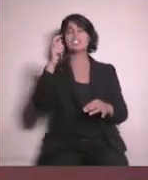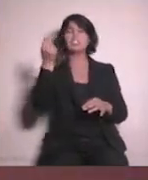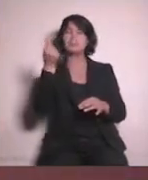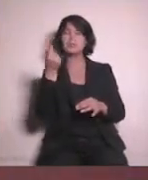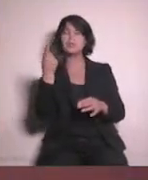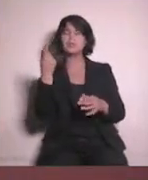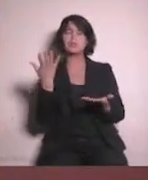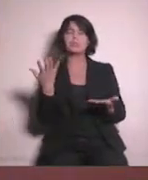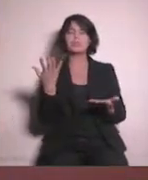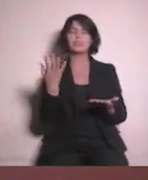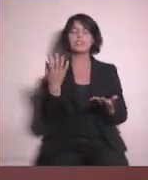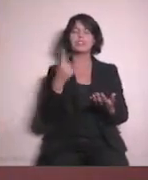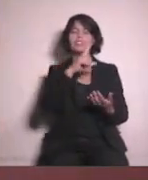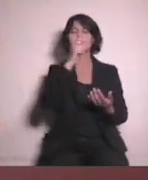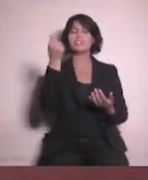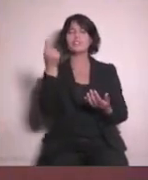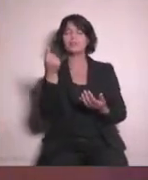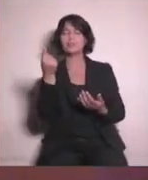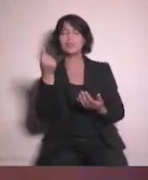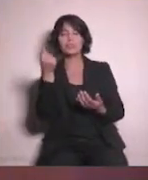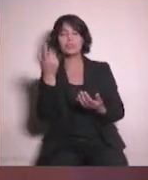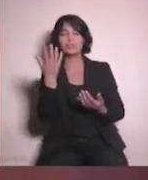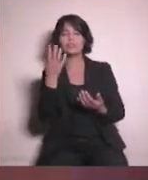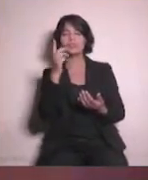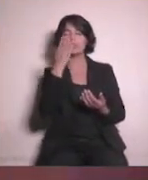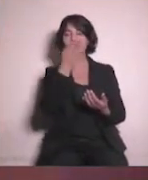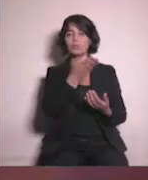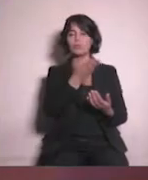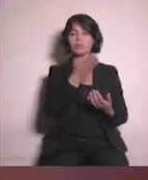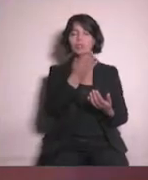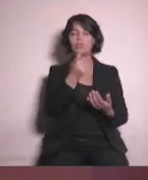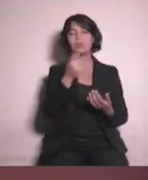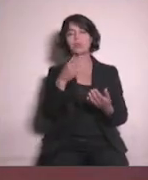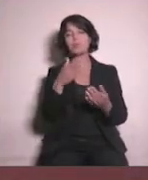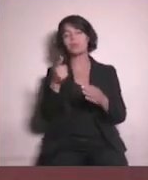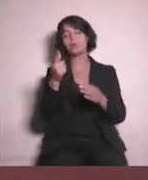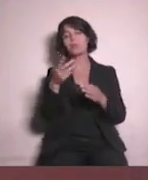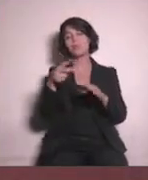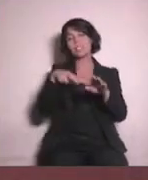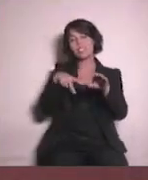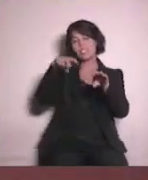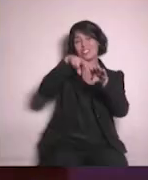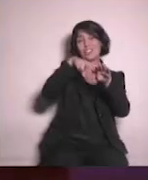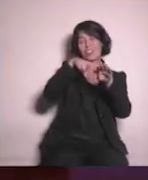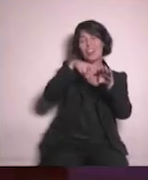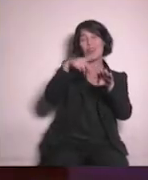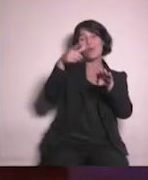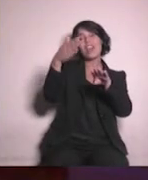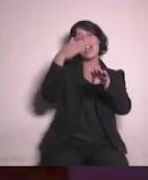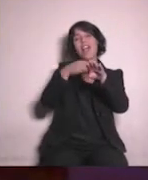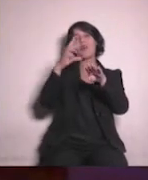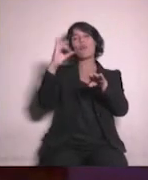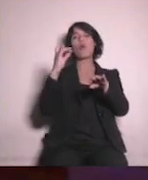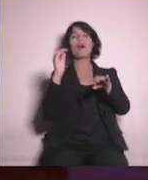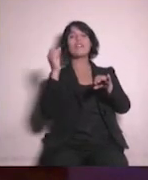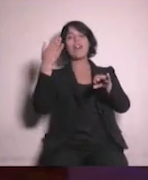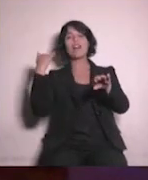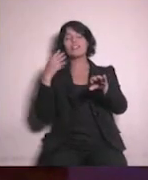pesos. Bueno, vale 700 pesos si usted lo toma una cuadra y se baja en el paradero siguiente o